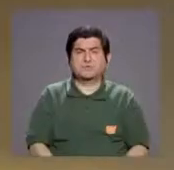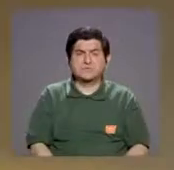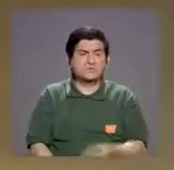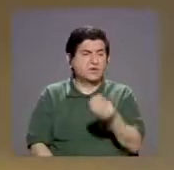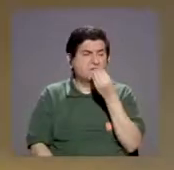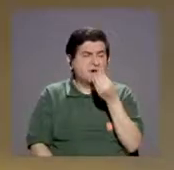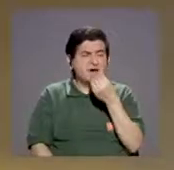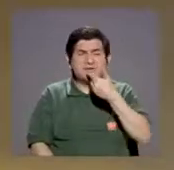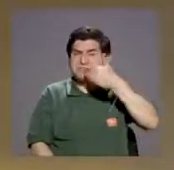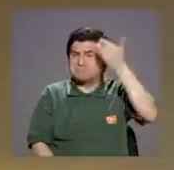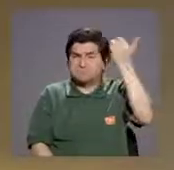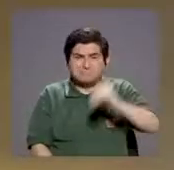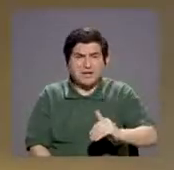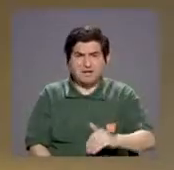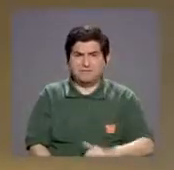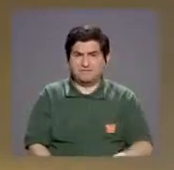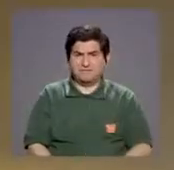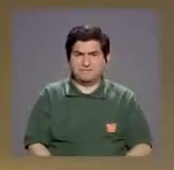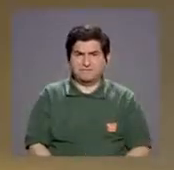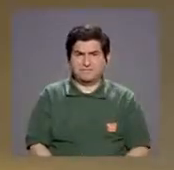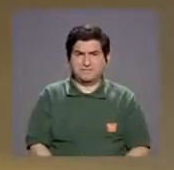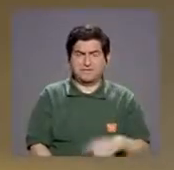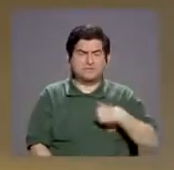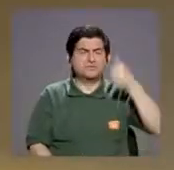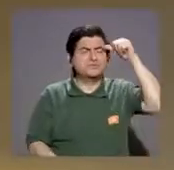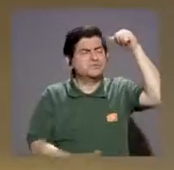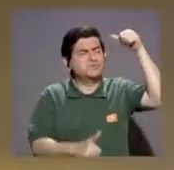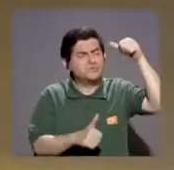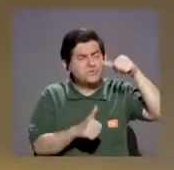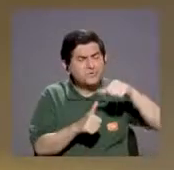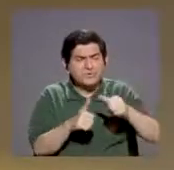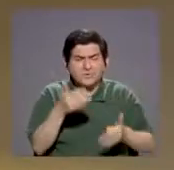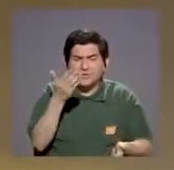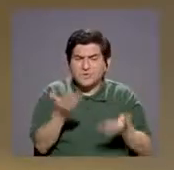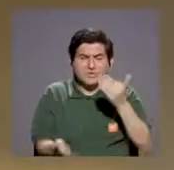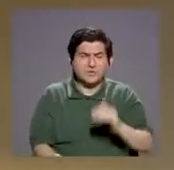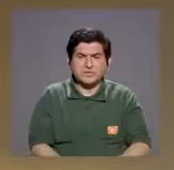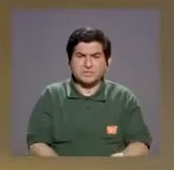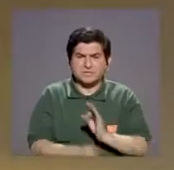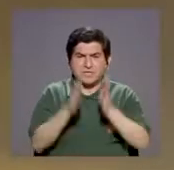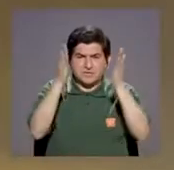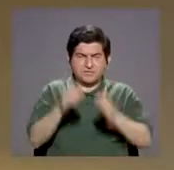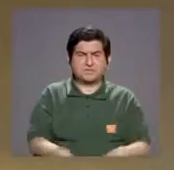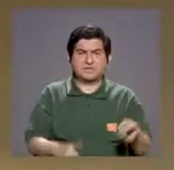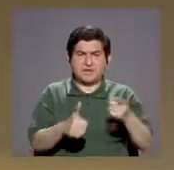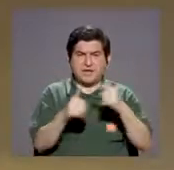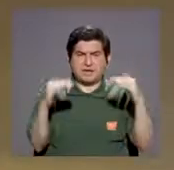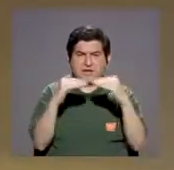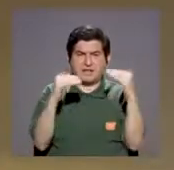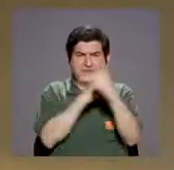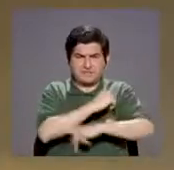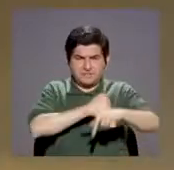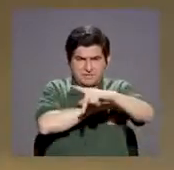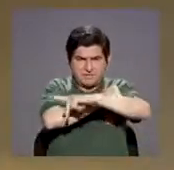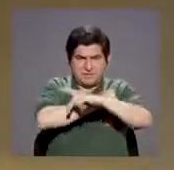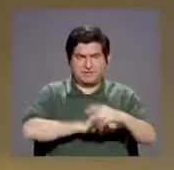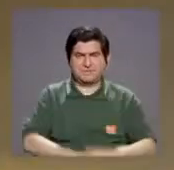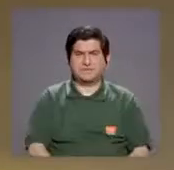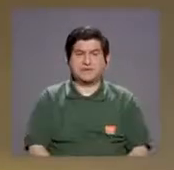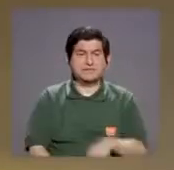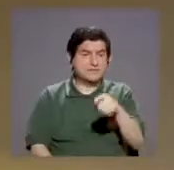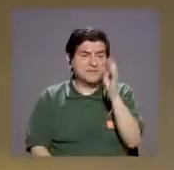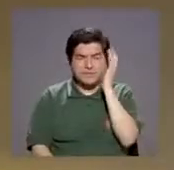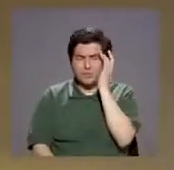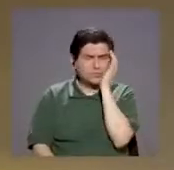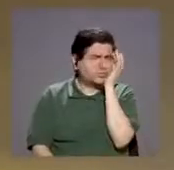eficientemente yo recuerdo alguna funcionaria de primer nivel del país que se